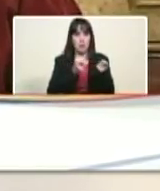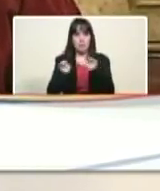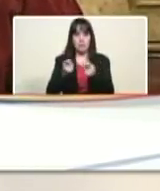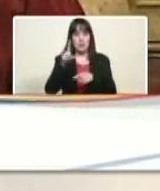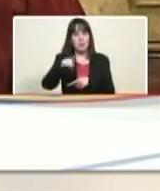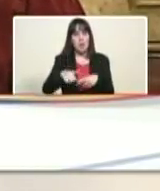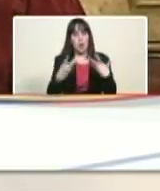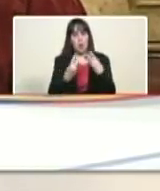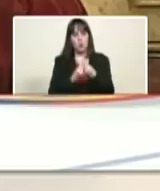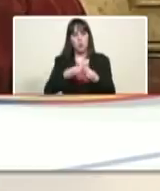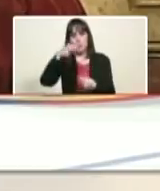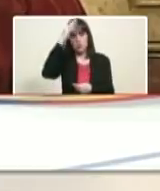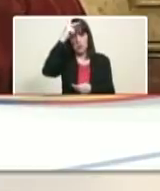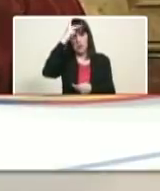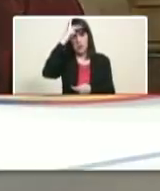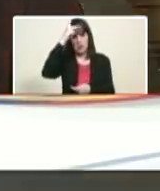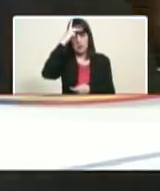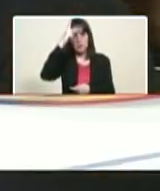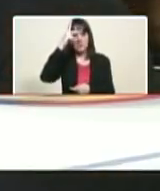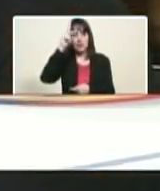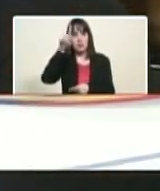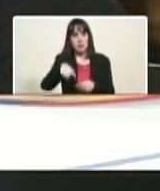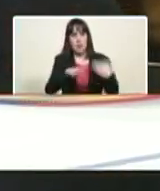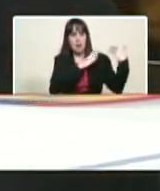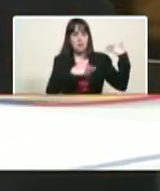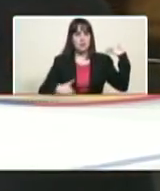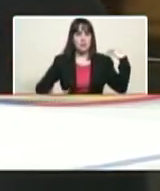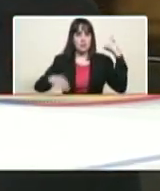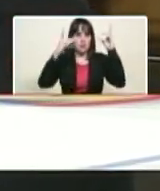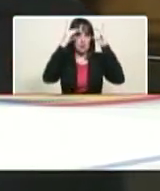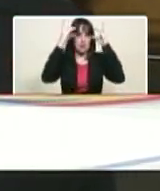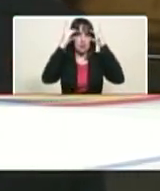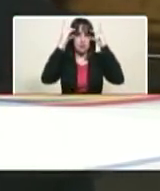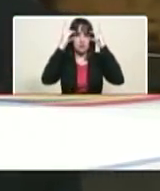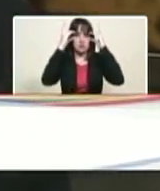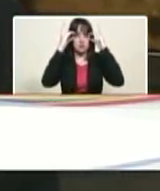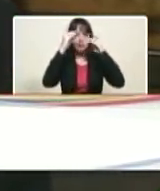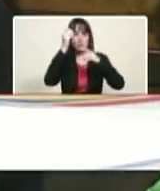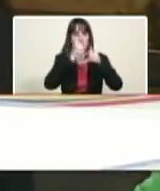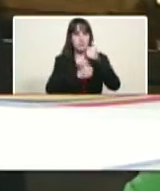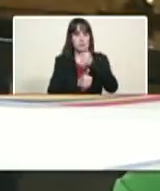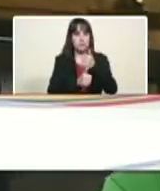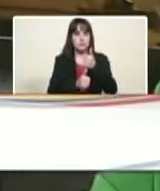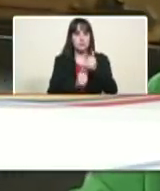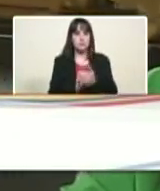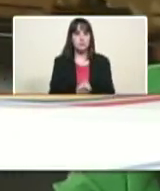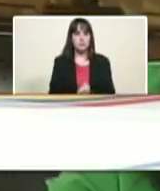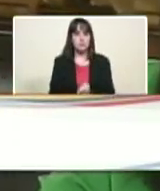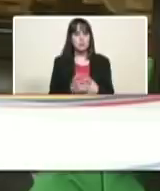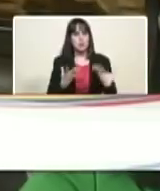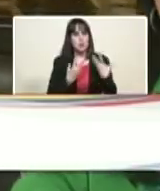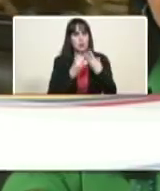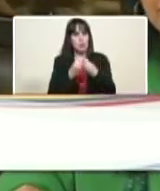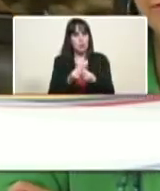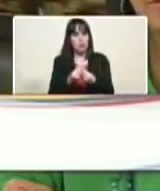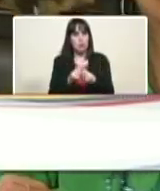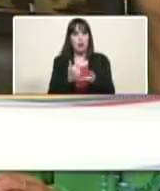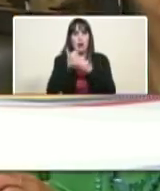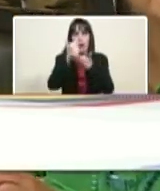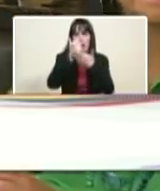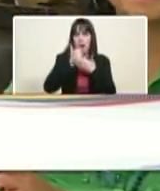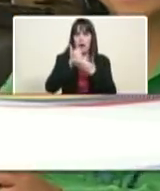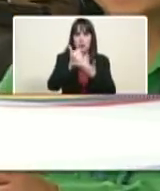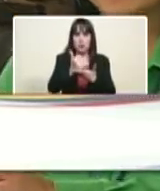Al-Aissami, nuestra vicepresidenta ejecutiva, compañera también, bregadora de la batalla laboral y de la batalla